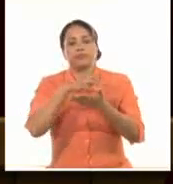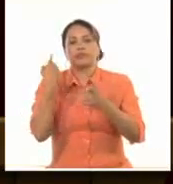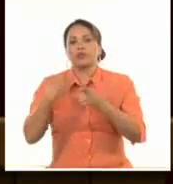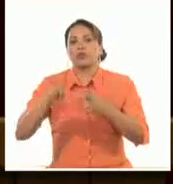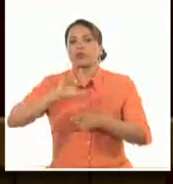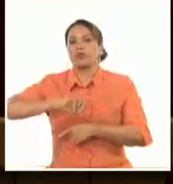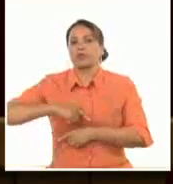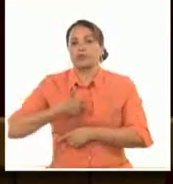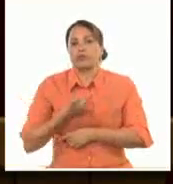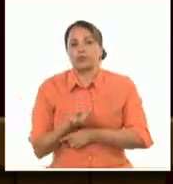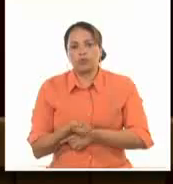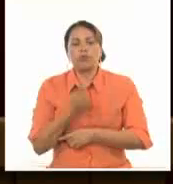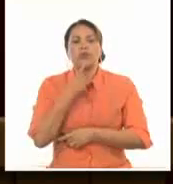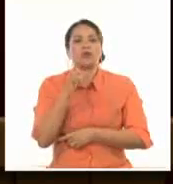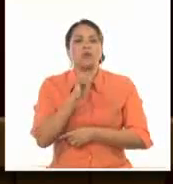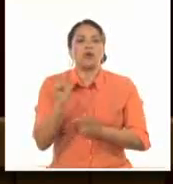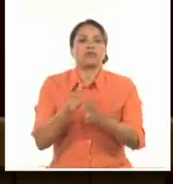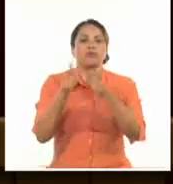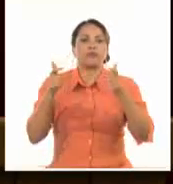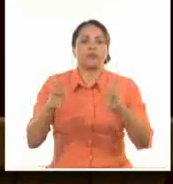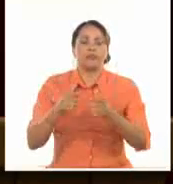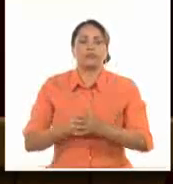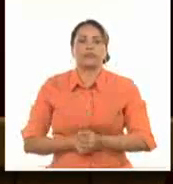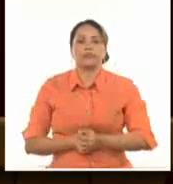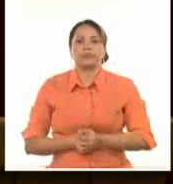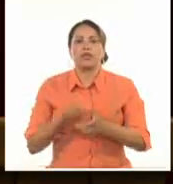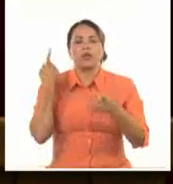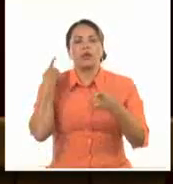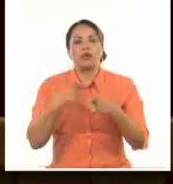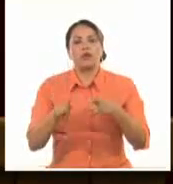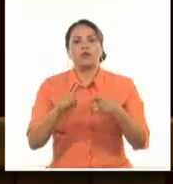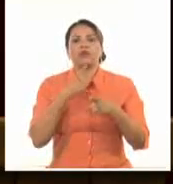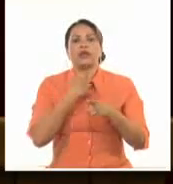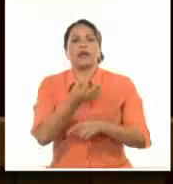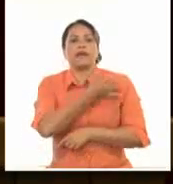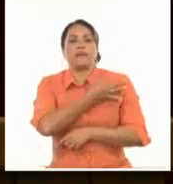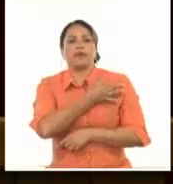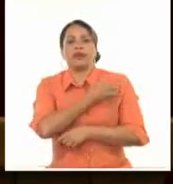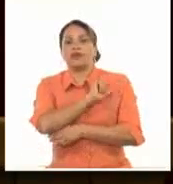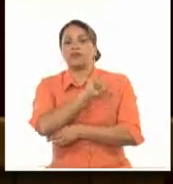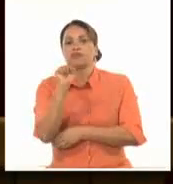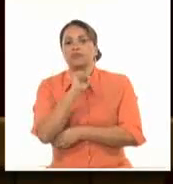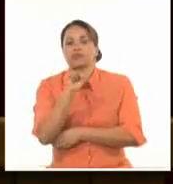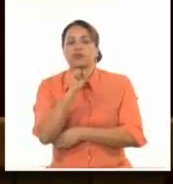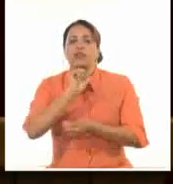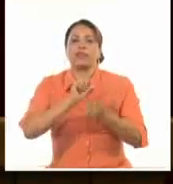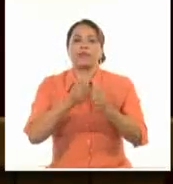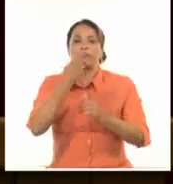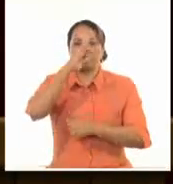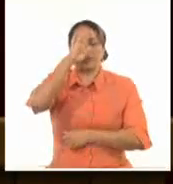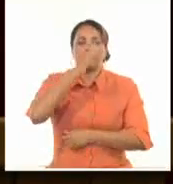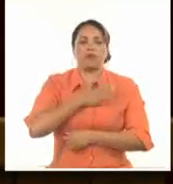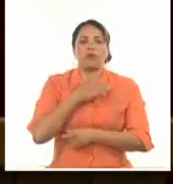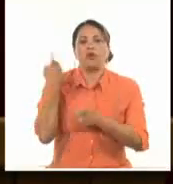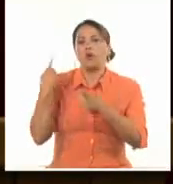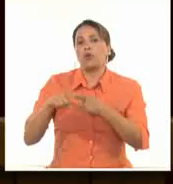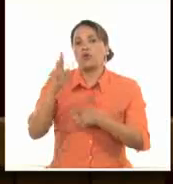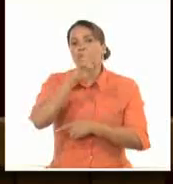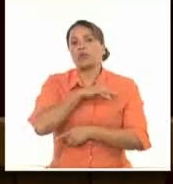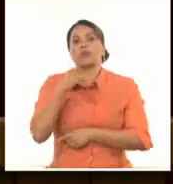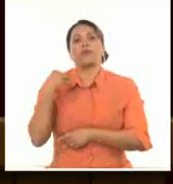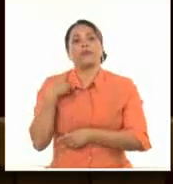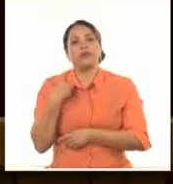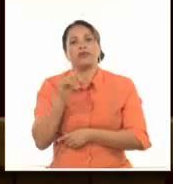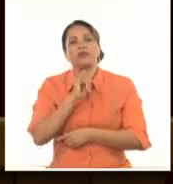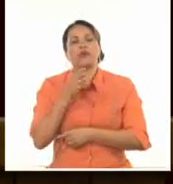artístico enriquecen la cultura de la nación, los que suman medallas al deporte nacional, los que como médicos del alma se entregan en los